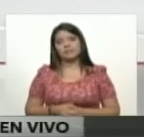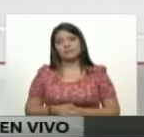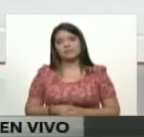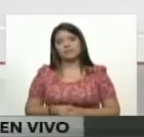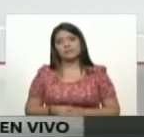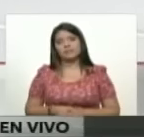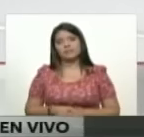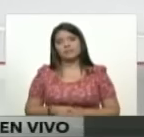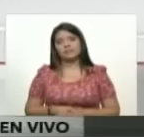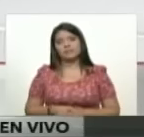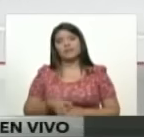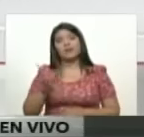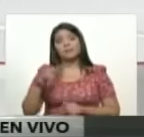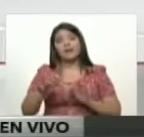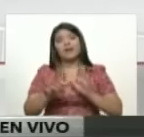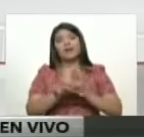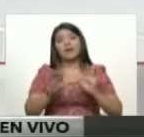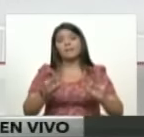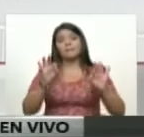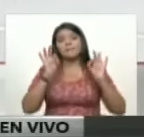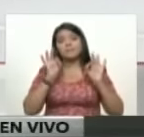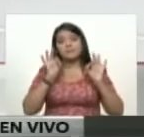y la Ley Especial